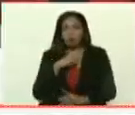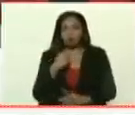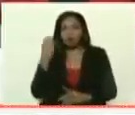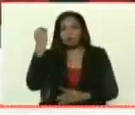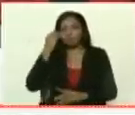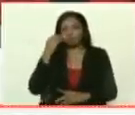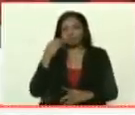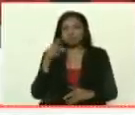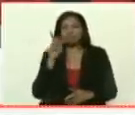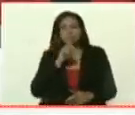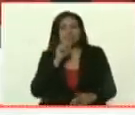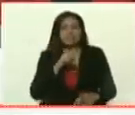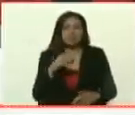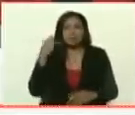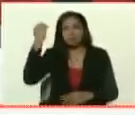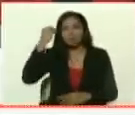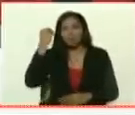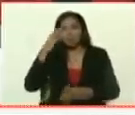opinión.